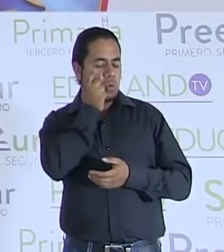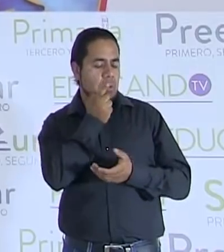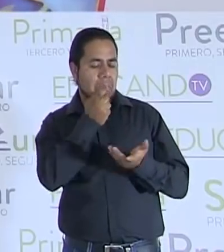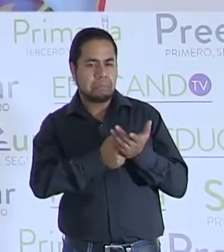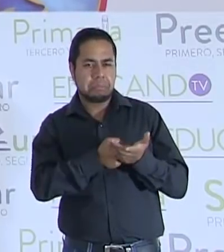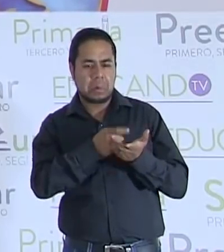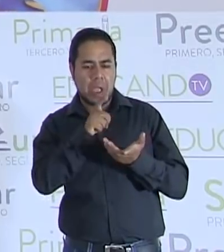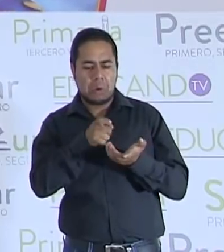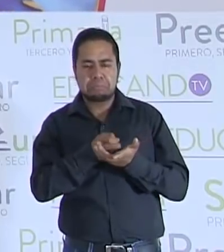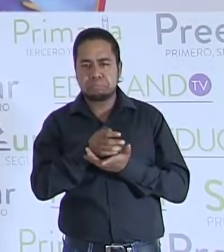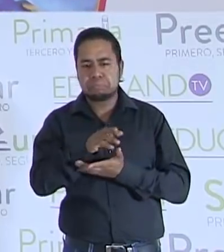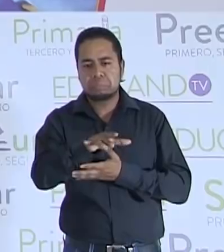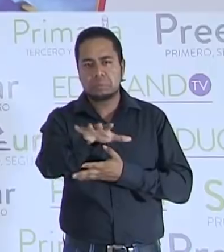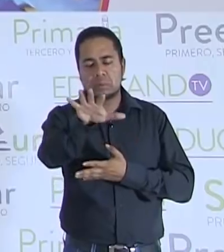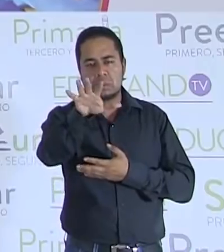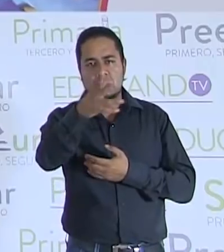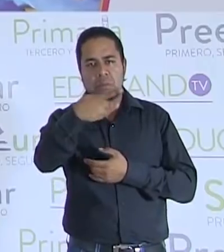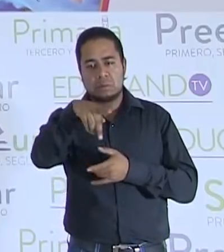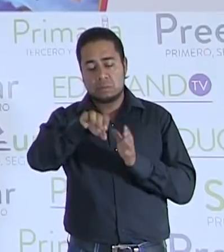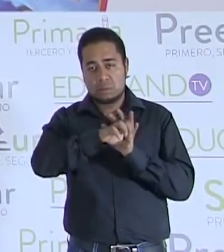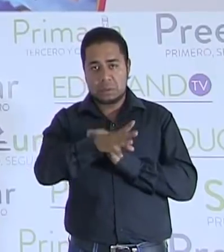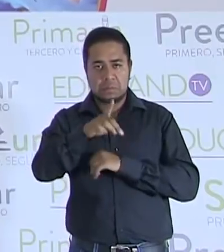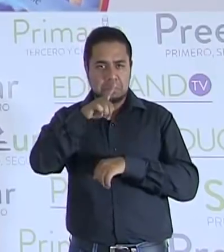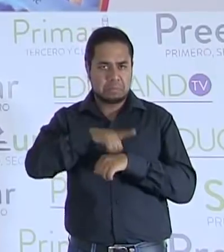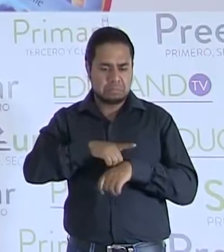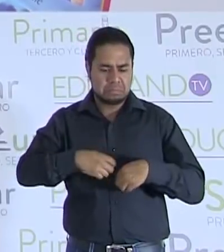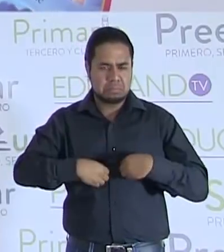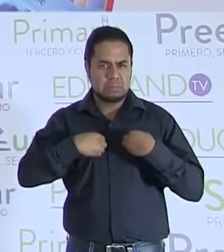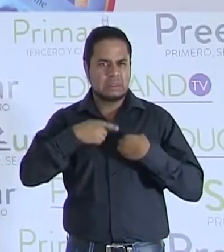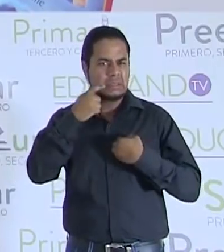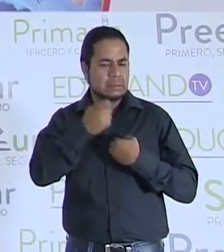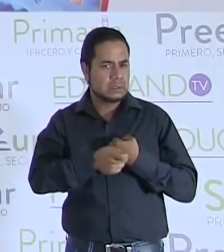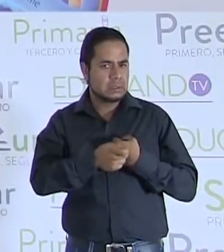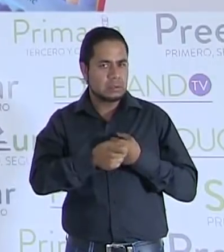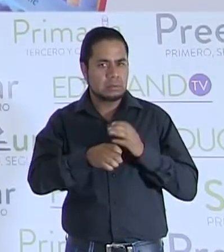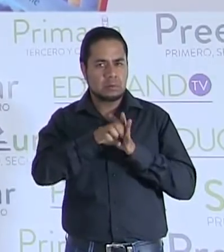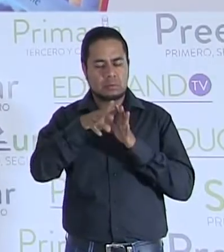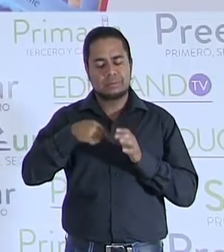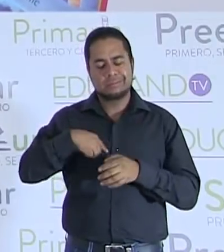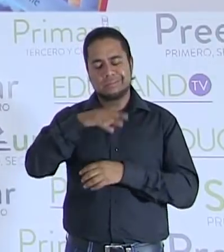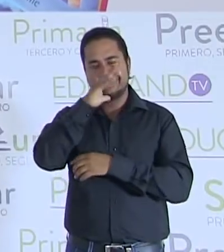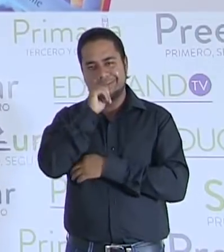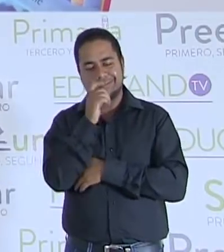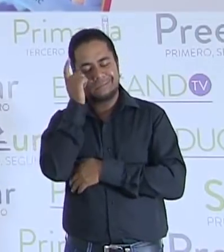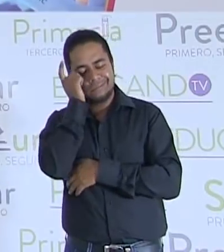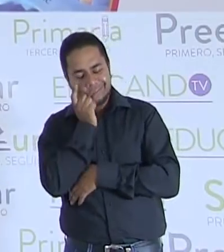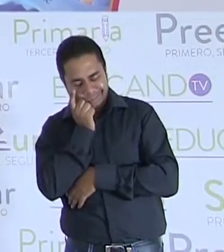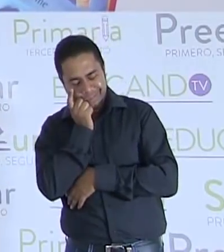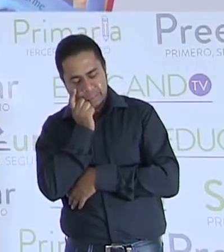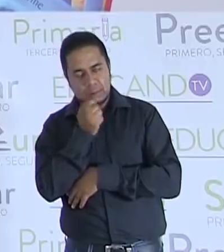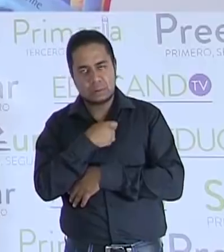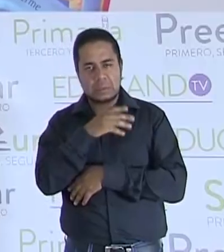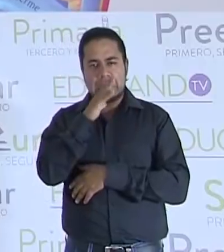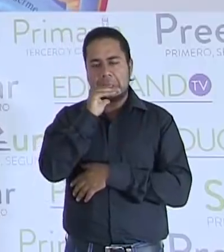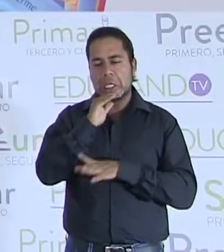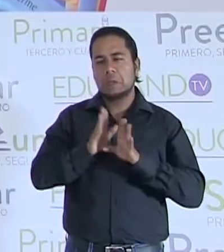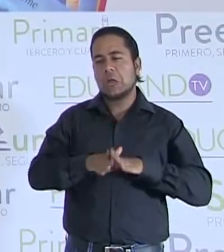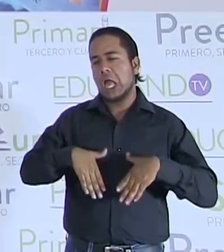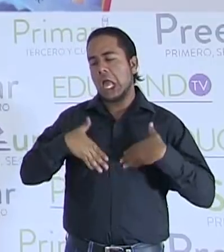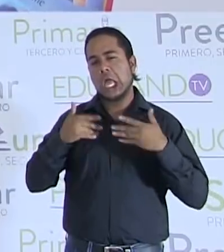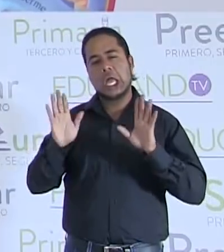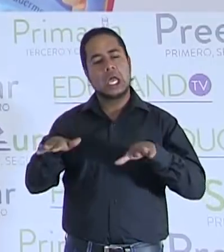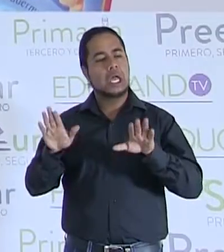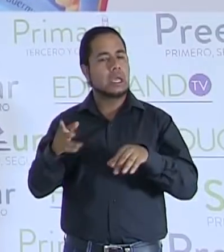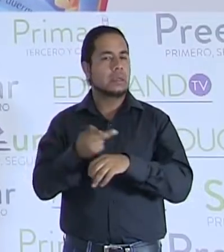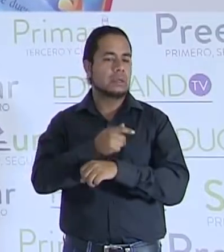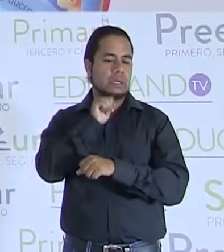corriente. Pero en la vida significa que no podemos estar durmiendo, no podemos estar como confiados en la vida.